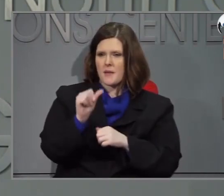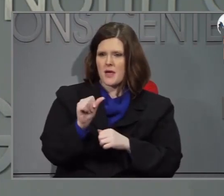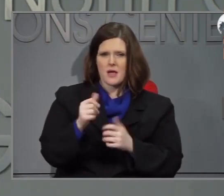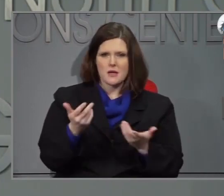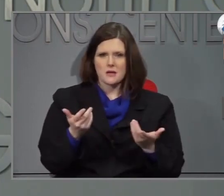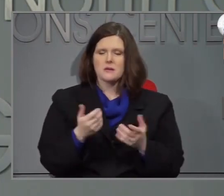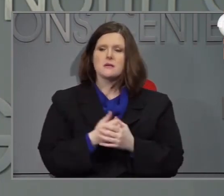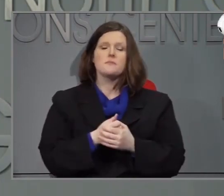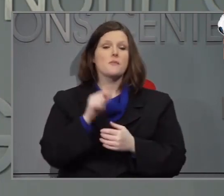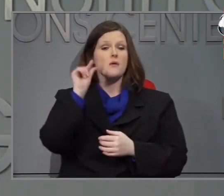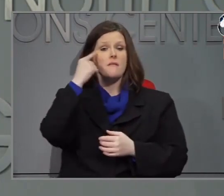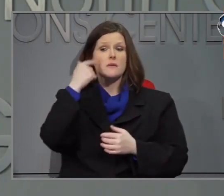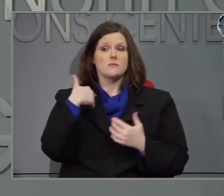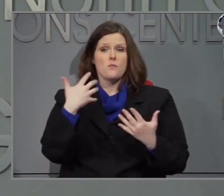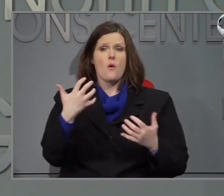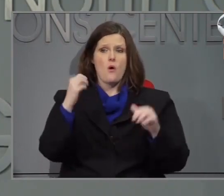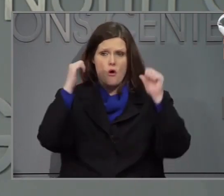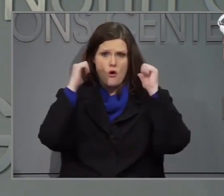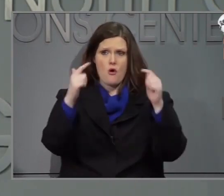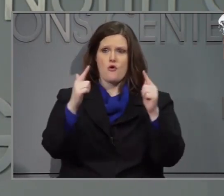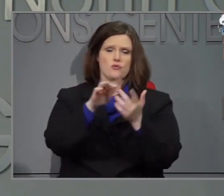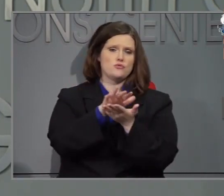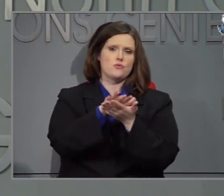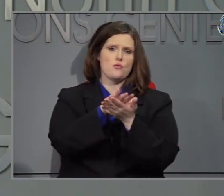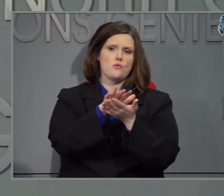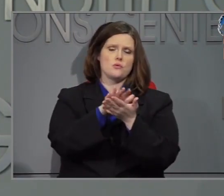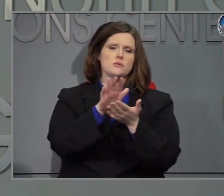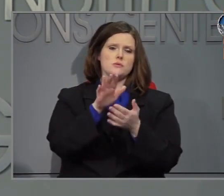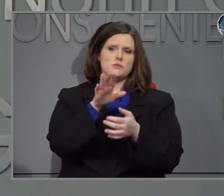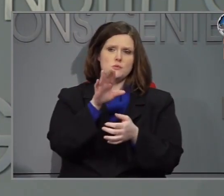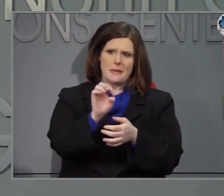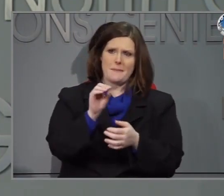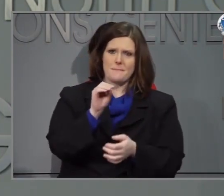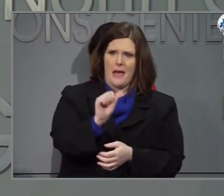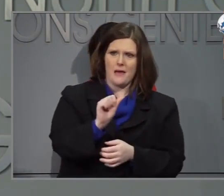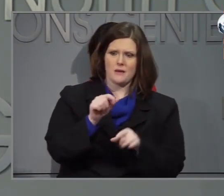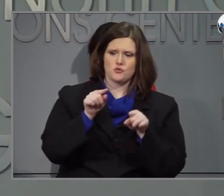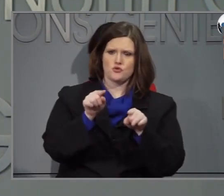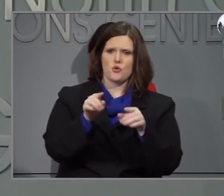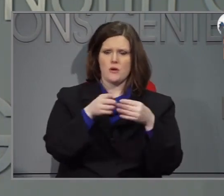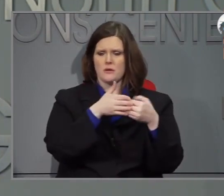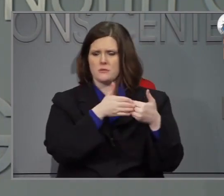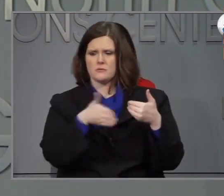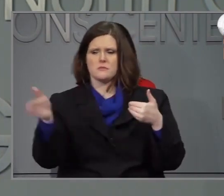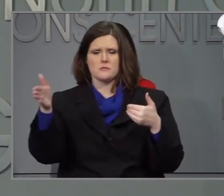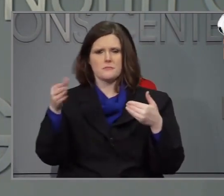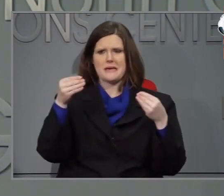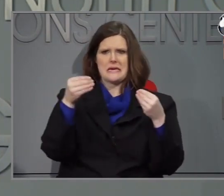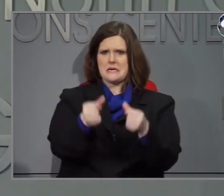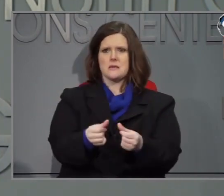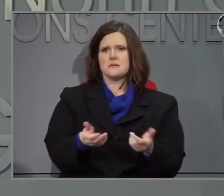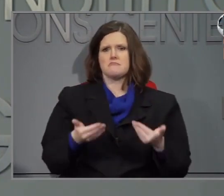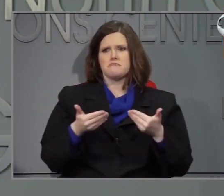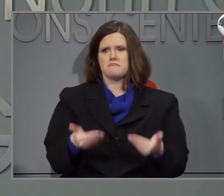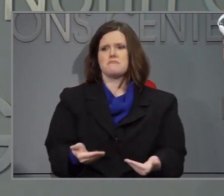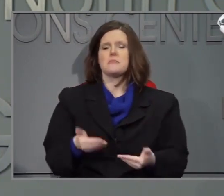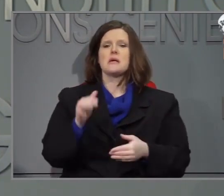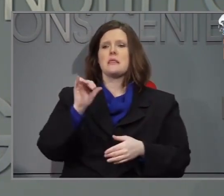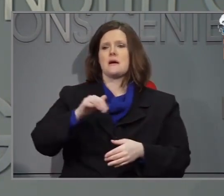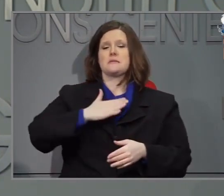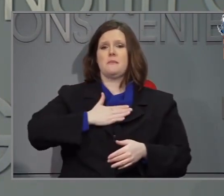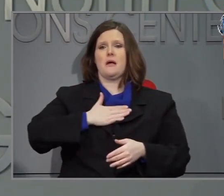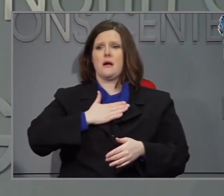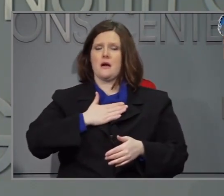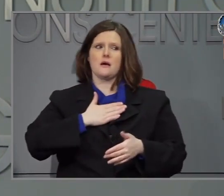escolar no son respuesta nosotros quisiéramos que todos estos empleados reciban sueldo durante todo este tiempo